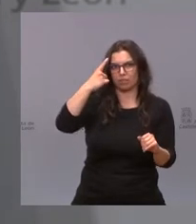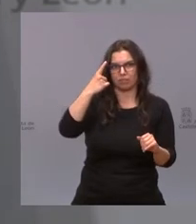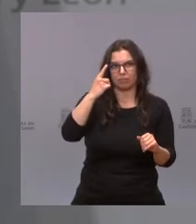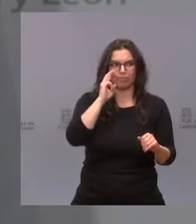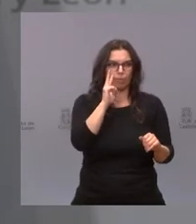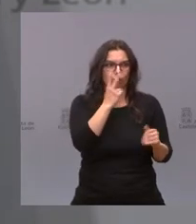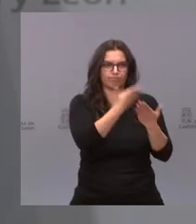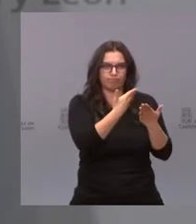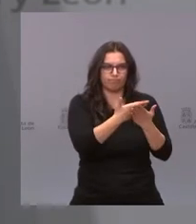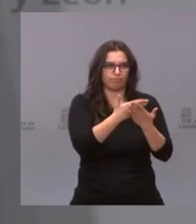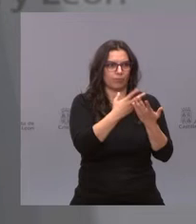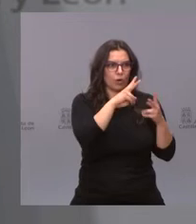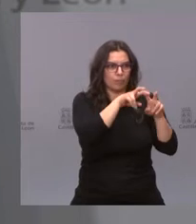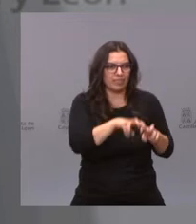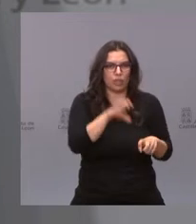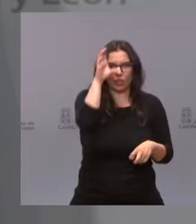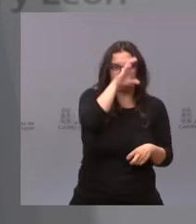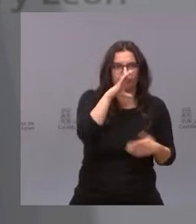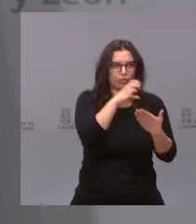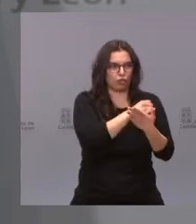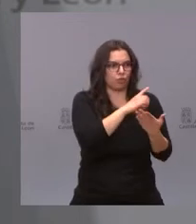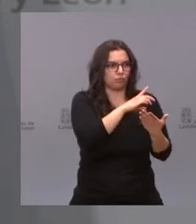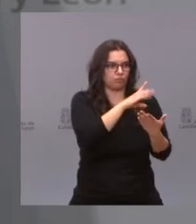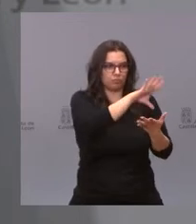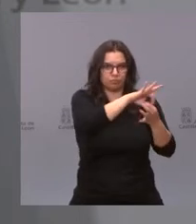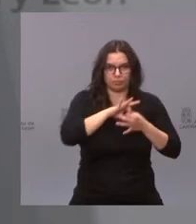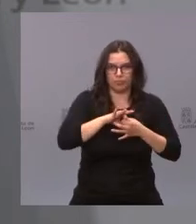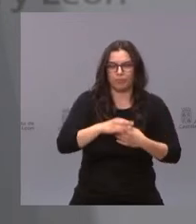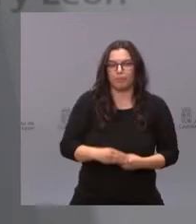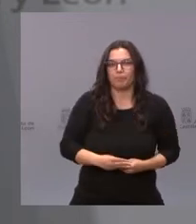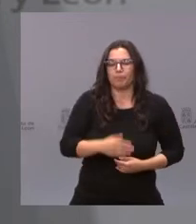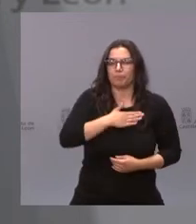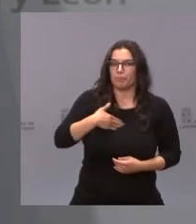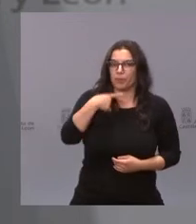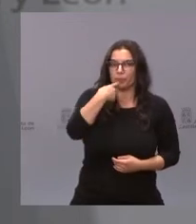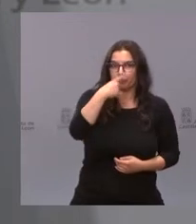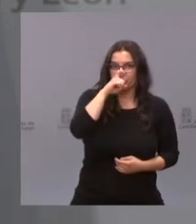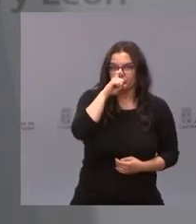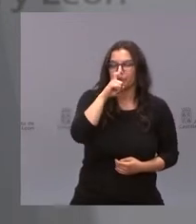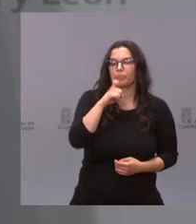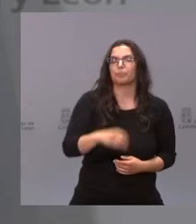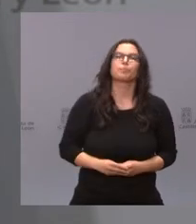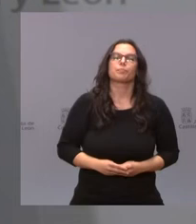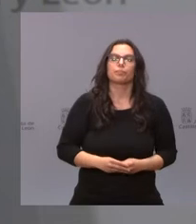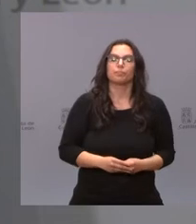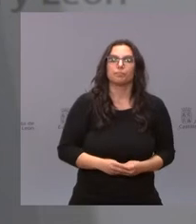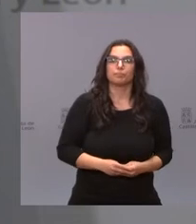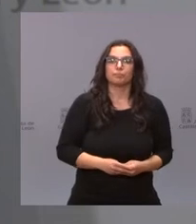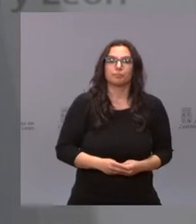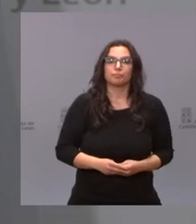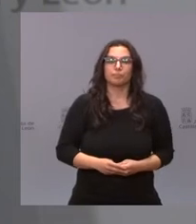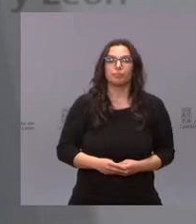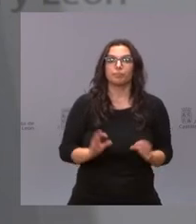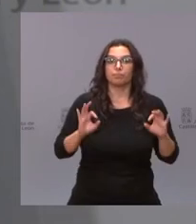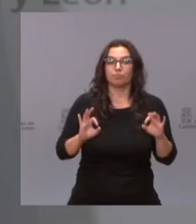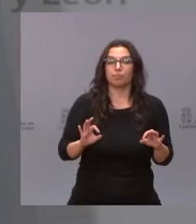y al conocimiento científico de la situación. Quiero recordarles que se tomó la determinación